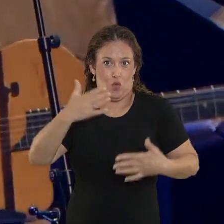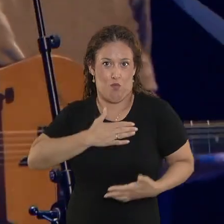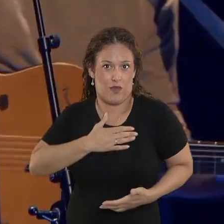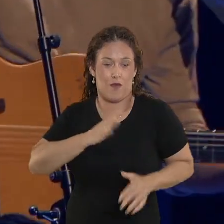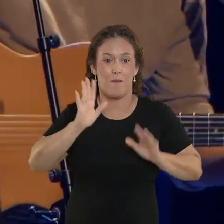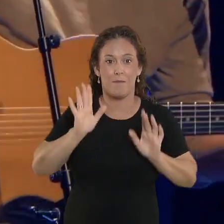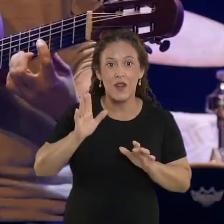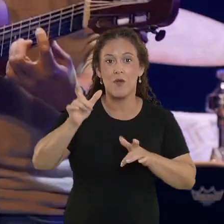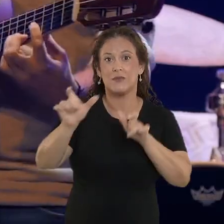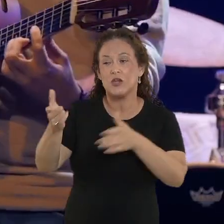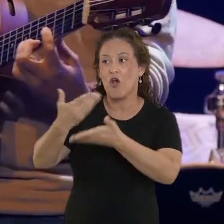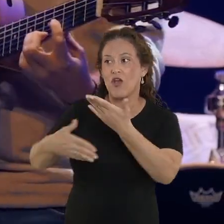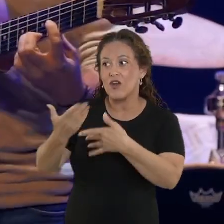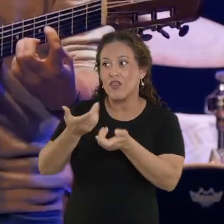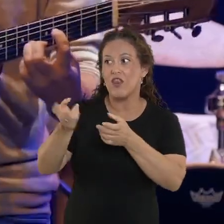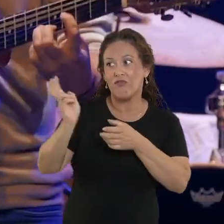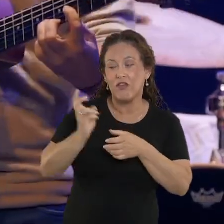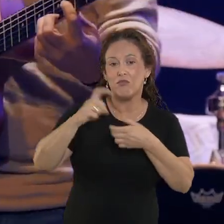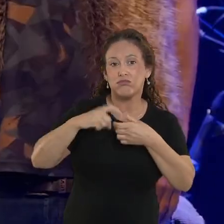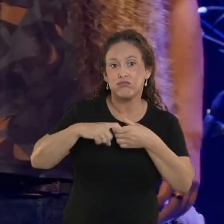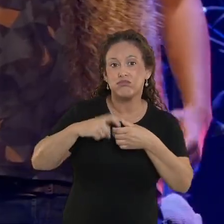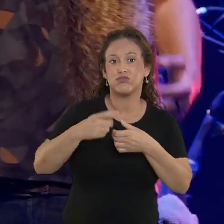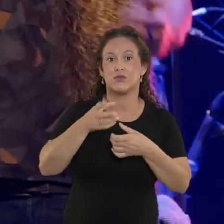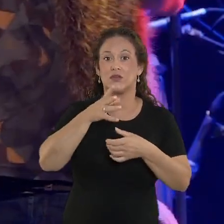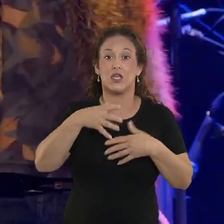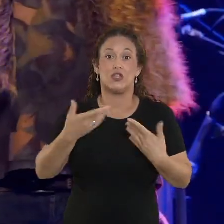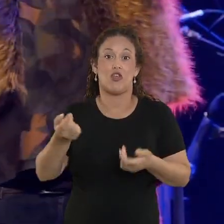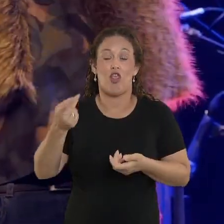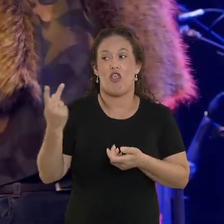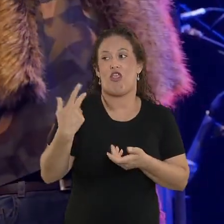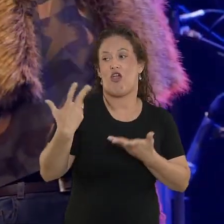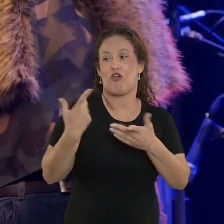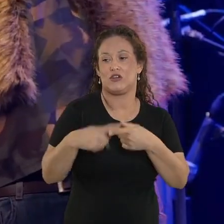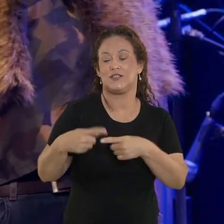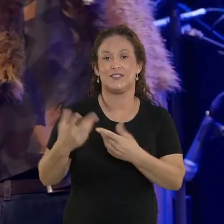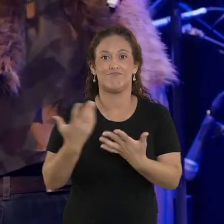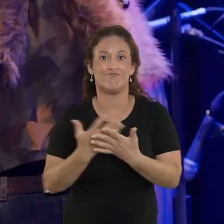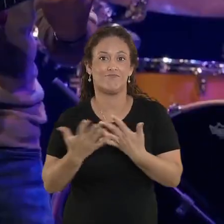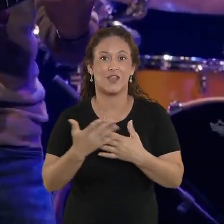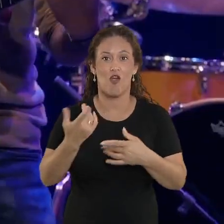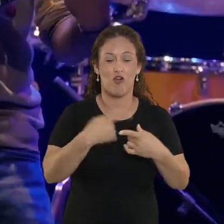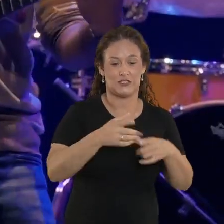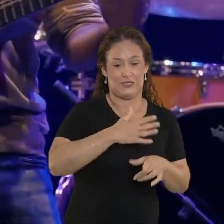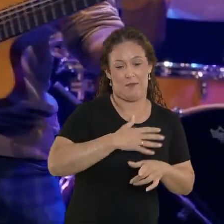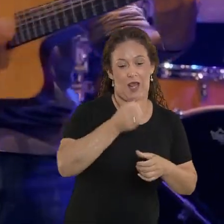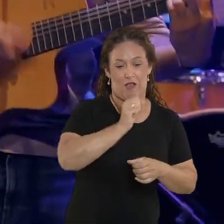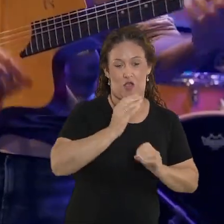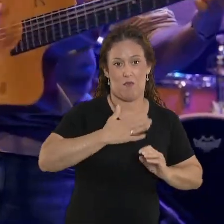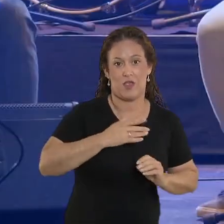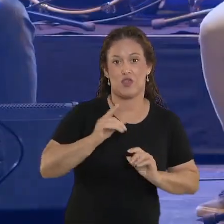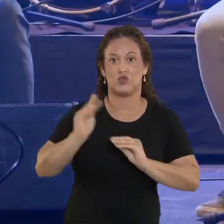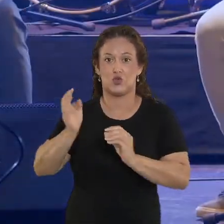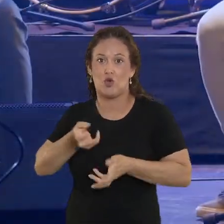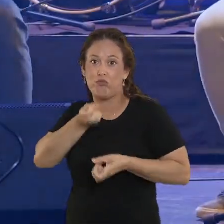mi show, pero aderezado con colaboraciones que haré con Aarón, porque Aarón y yo tenemos varios proyectos juntos en donde podemos mezclar cositas y sacar cosas de las mías,